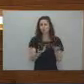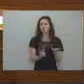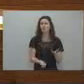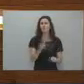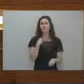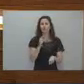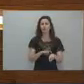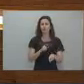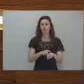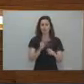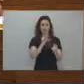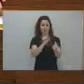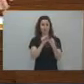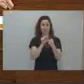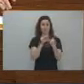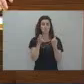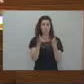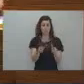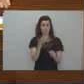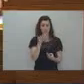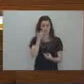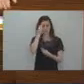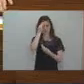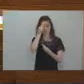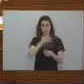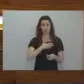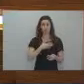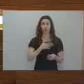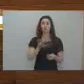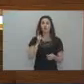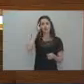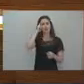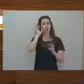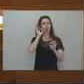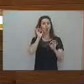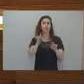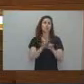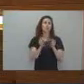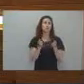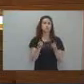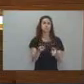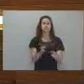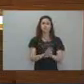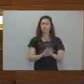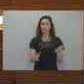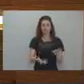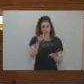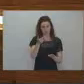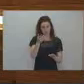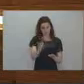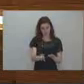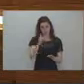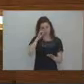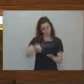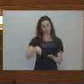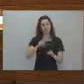tiempo discutiendo con usted? Si mi lógica fuese única y exclusivamente la lógica de los números, que ya sé que es muy importante aquí, que ya sé